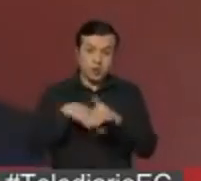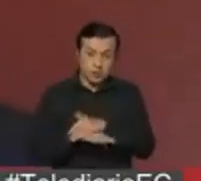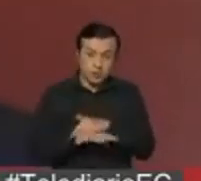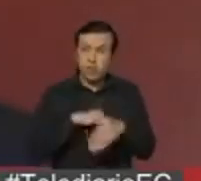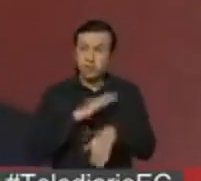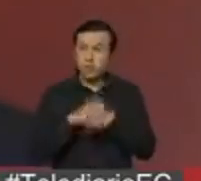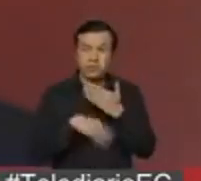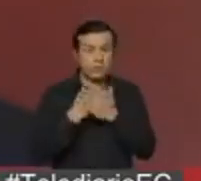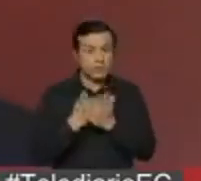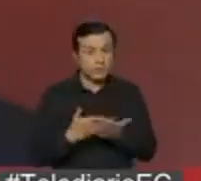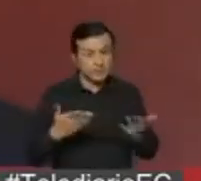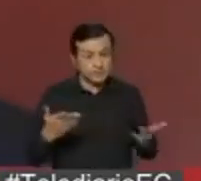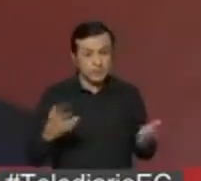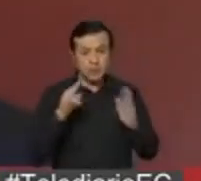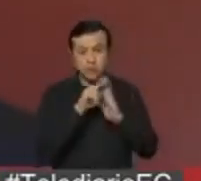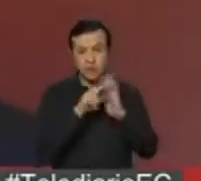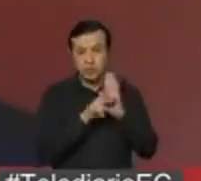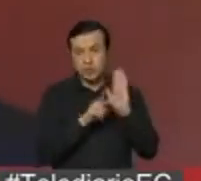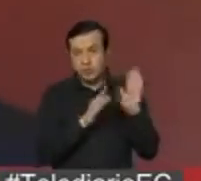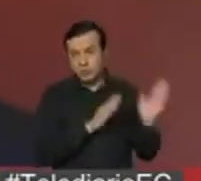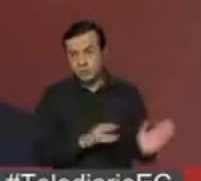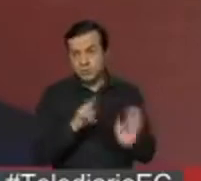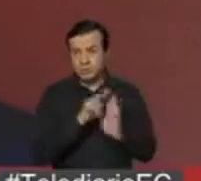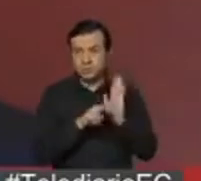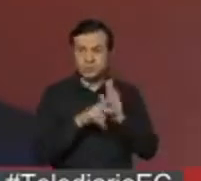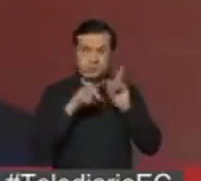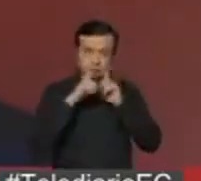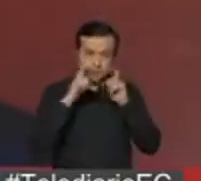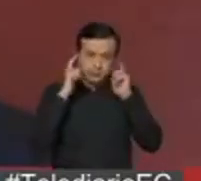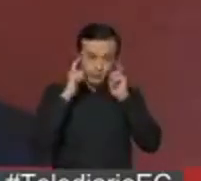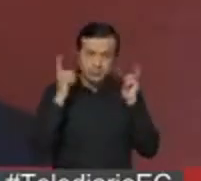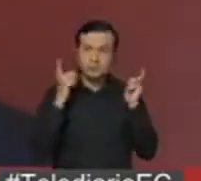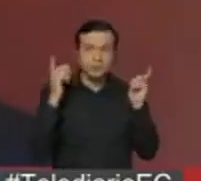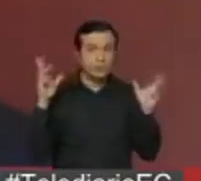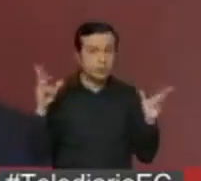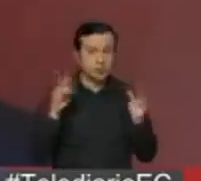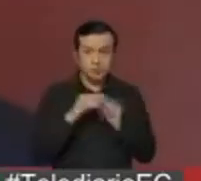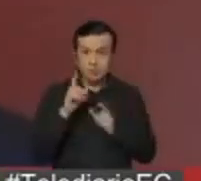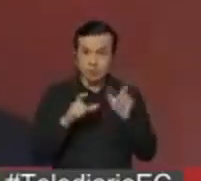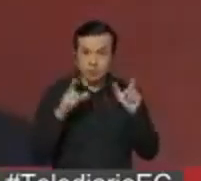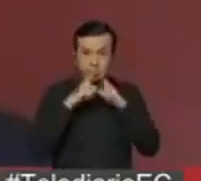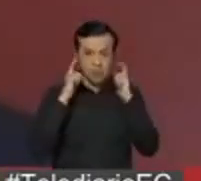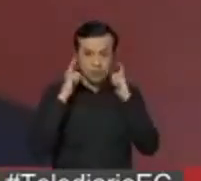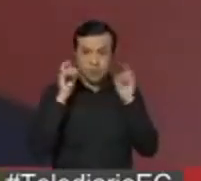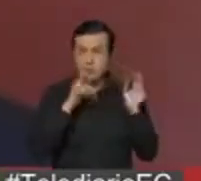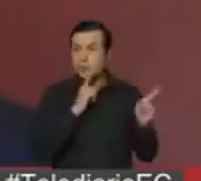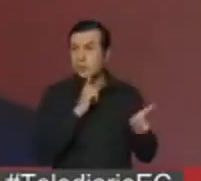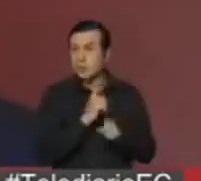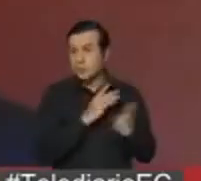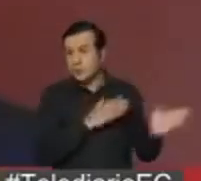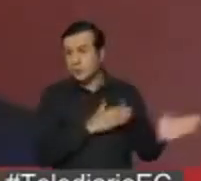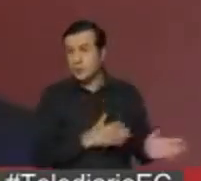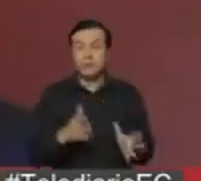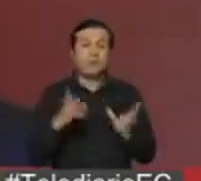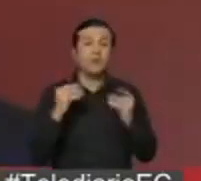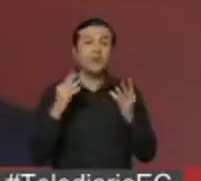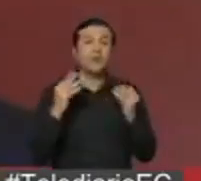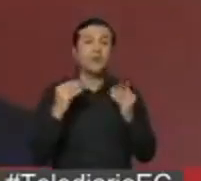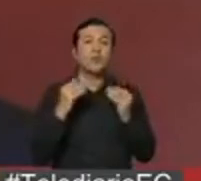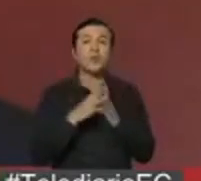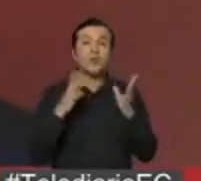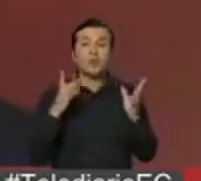embarque, protocolos de uso de mascarillas, tanto tripulaciones, pasajeros. Es decir, hay una